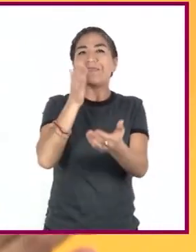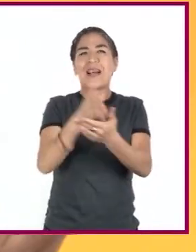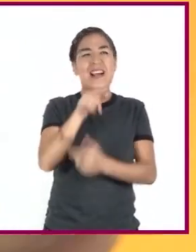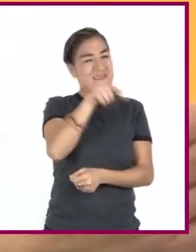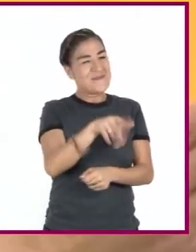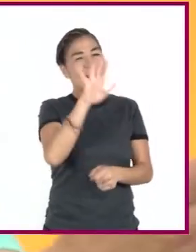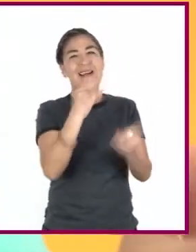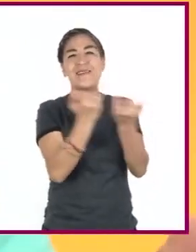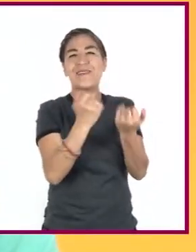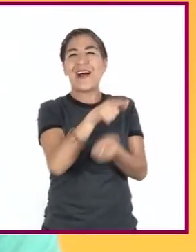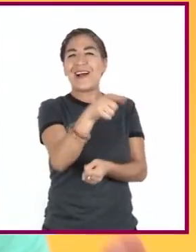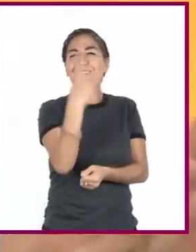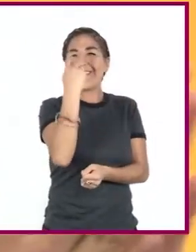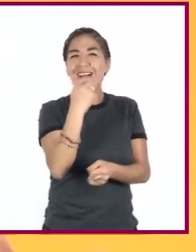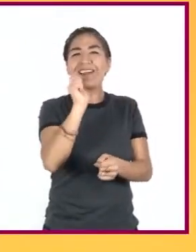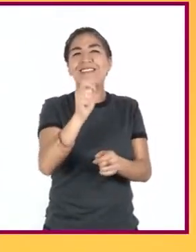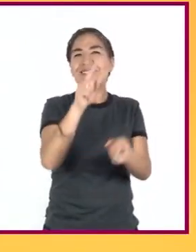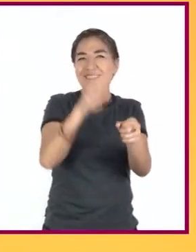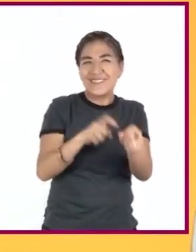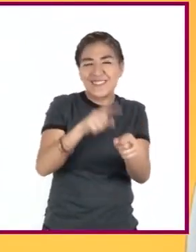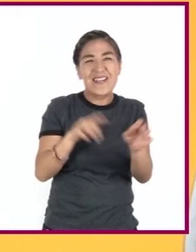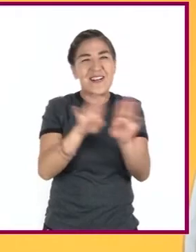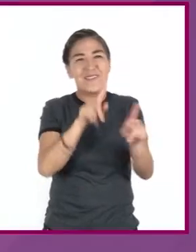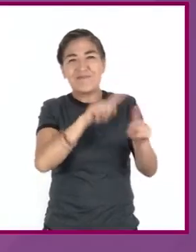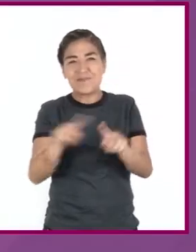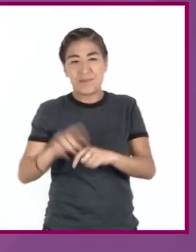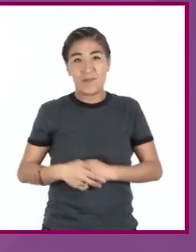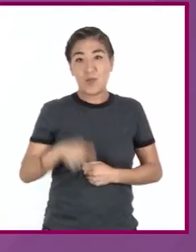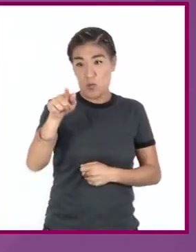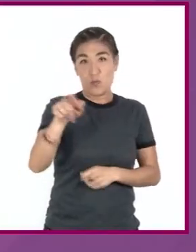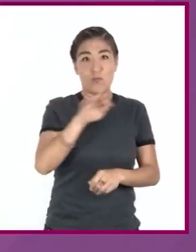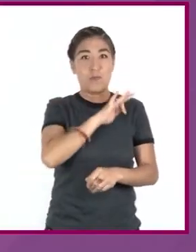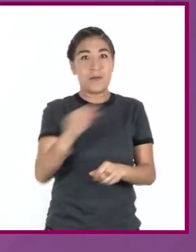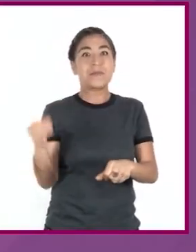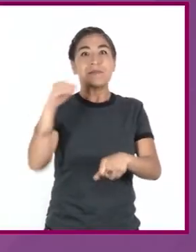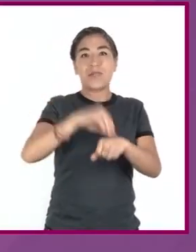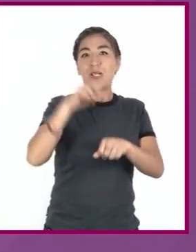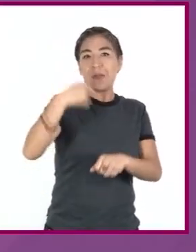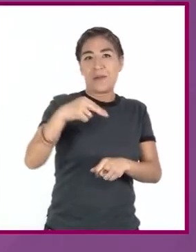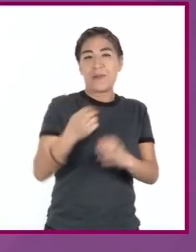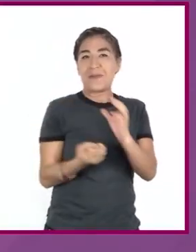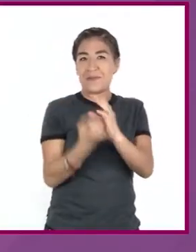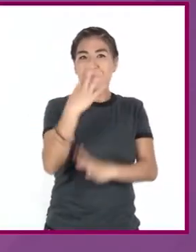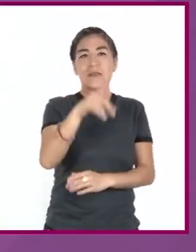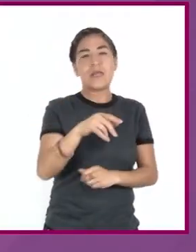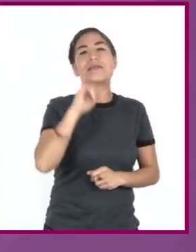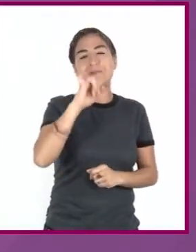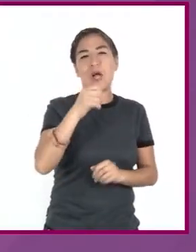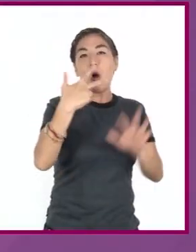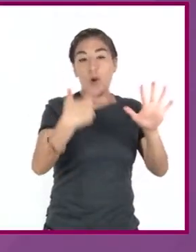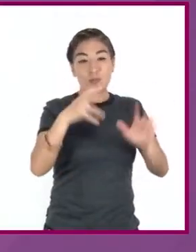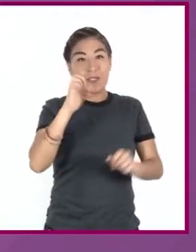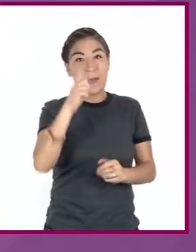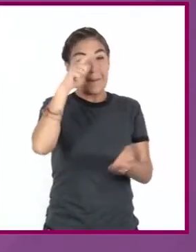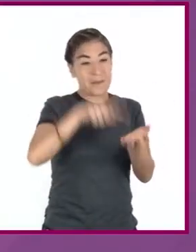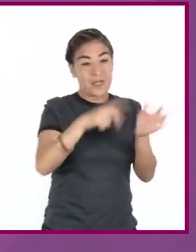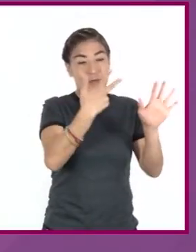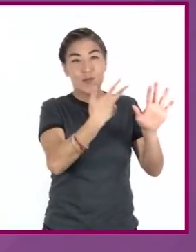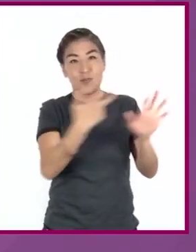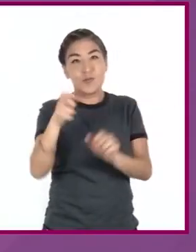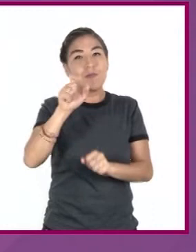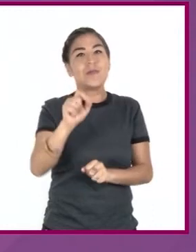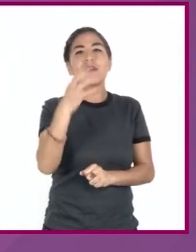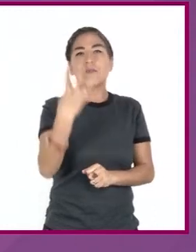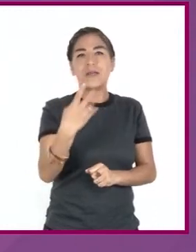telenovela. Dígame, ¿logró su nombramiento? Sí. El 8 de enero de